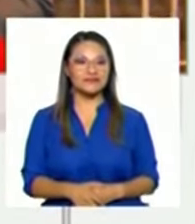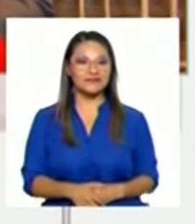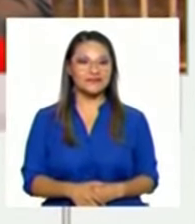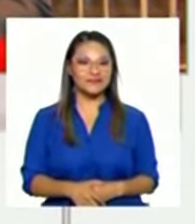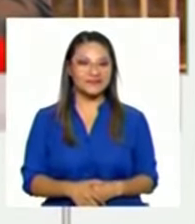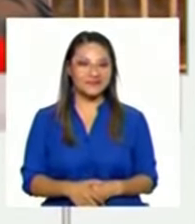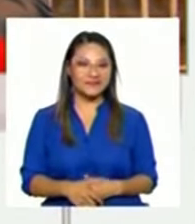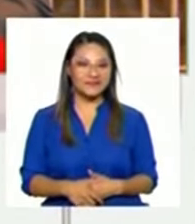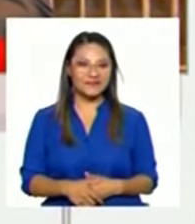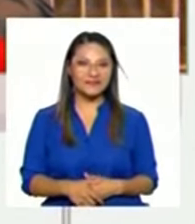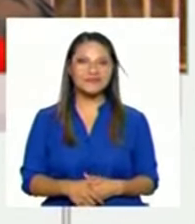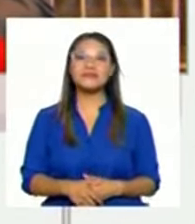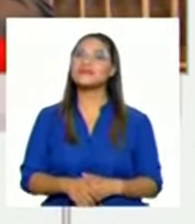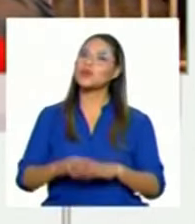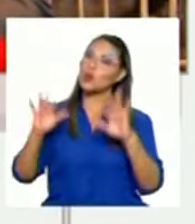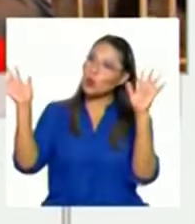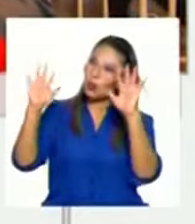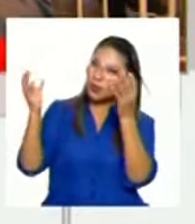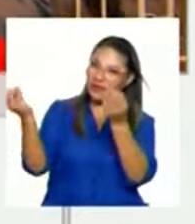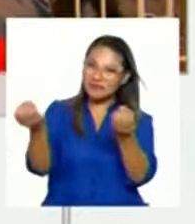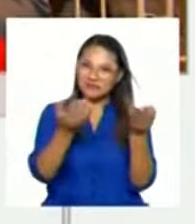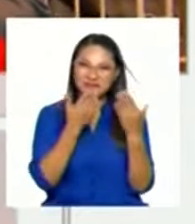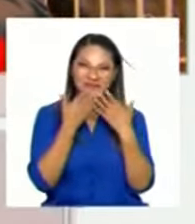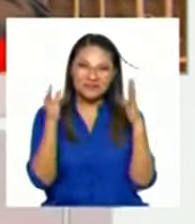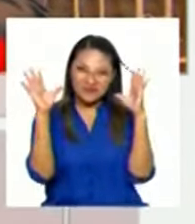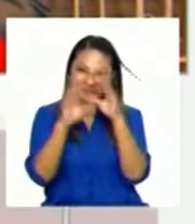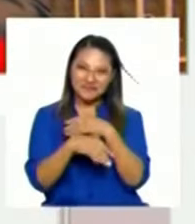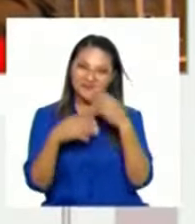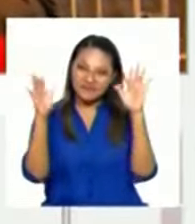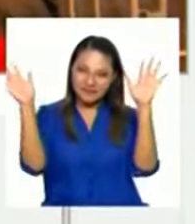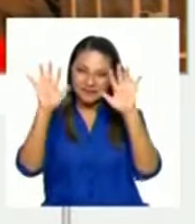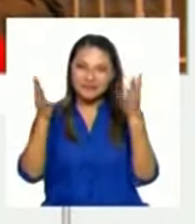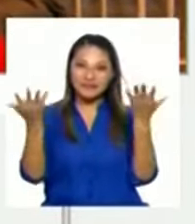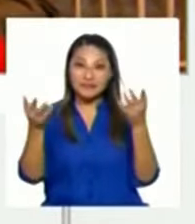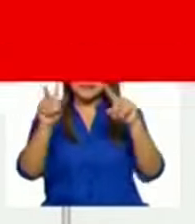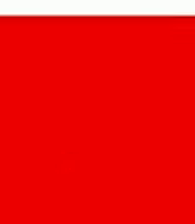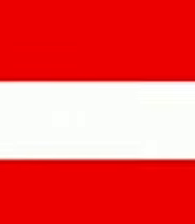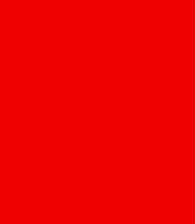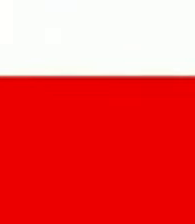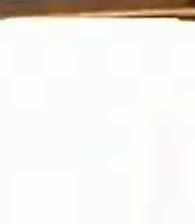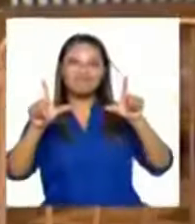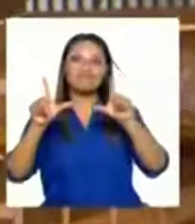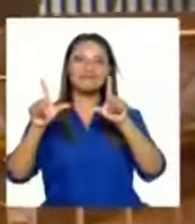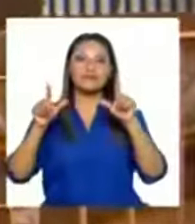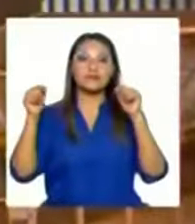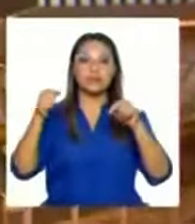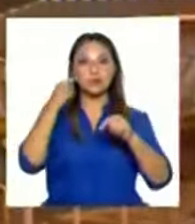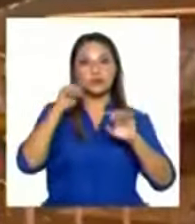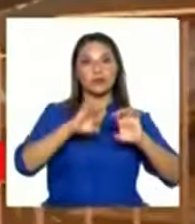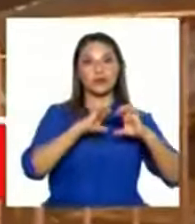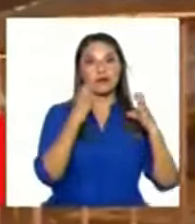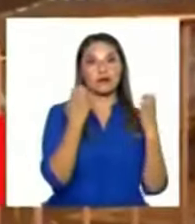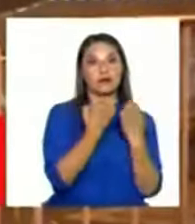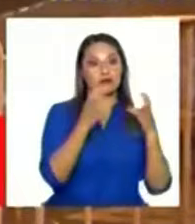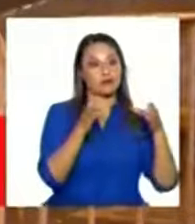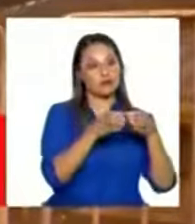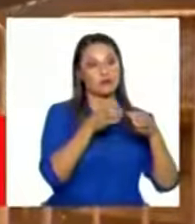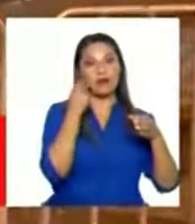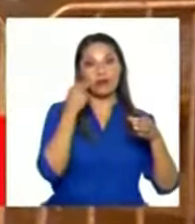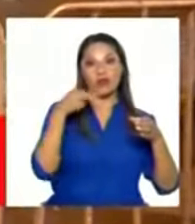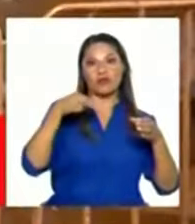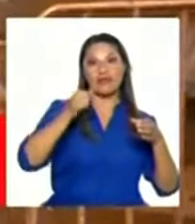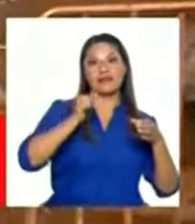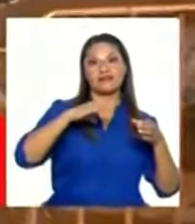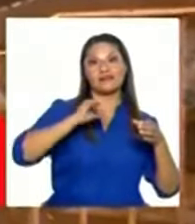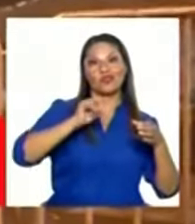Hola Nicolás, Jennifer, buenas noches a los amigos de TV Perú Noticias. Estamos en los exteriores del Estadio Nacional.